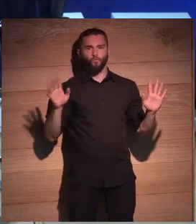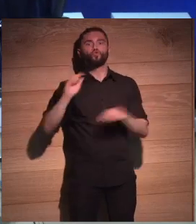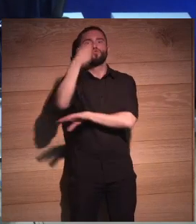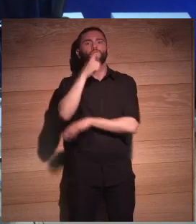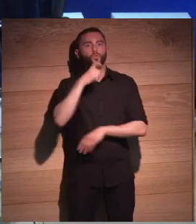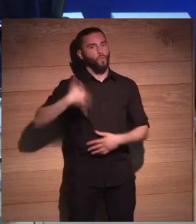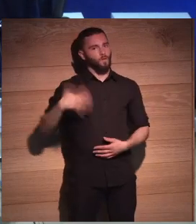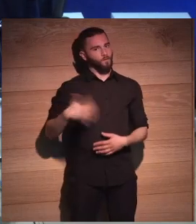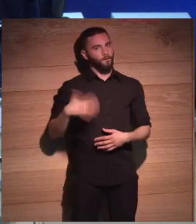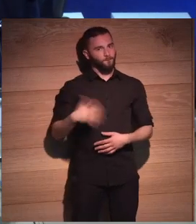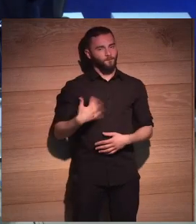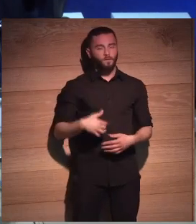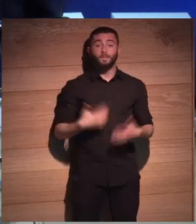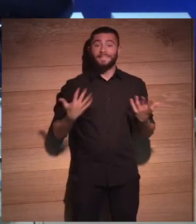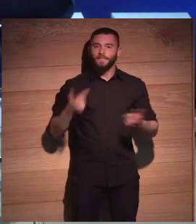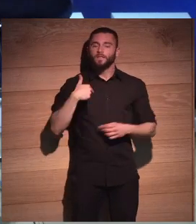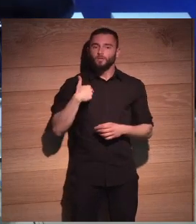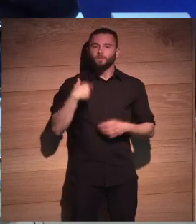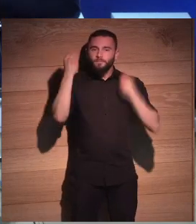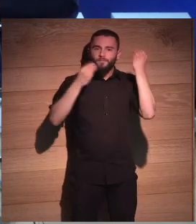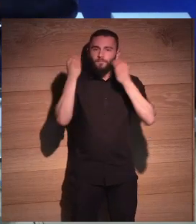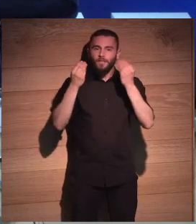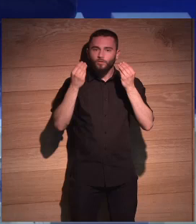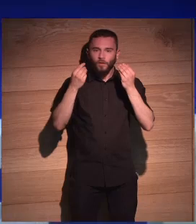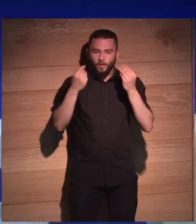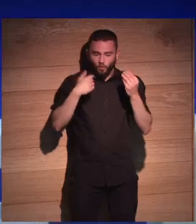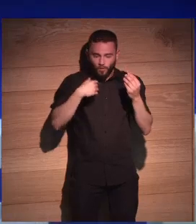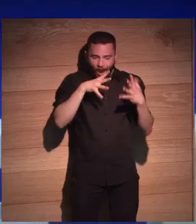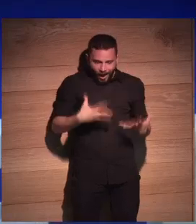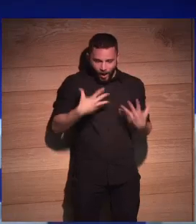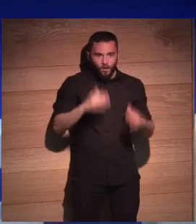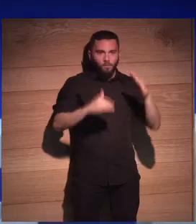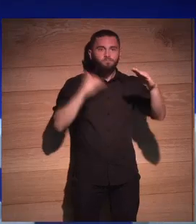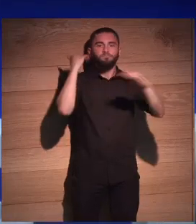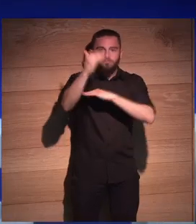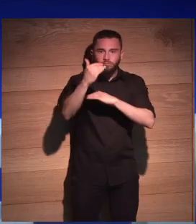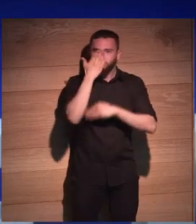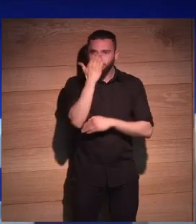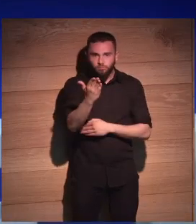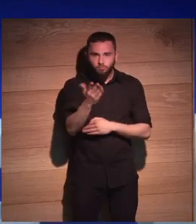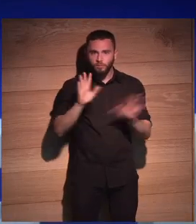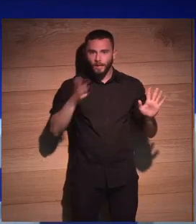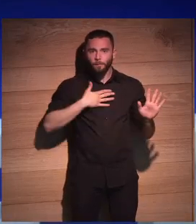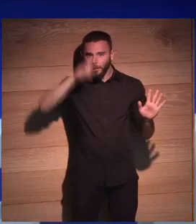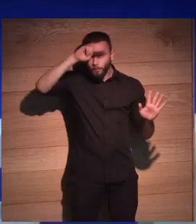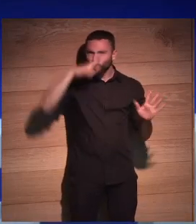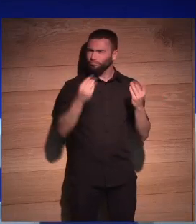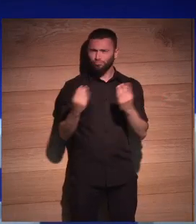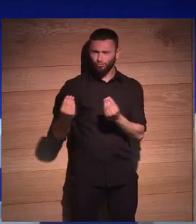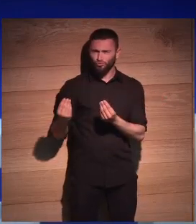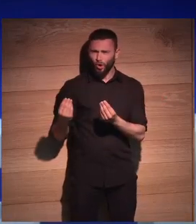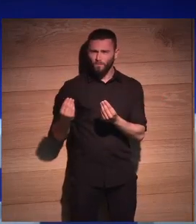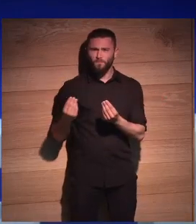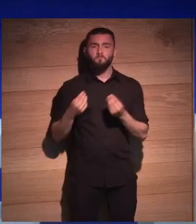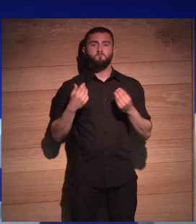logra. Y yo creo que yo ya me veo superado a día de hoy, sinceramente, ¿no? Y me preocupa muchísimo.